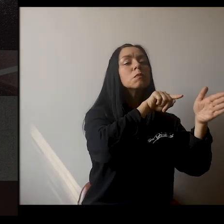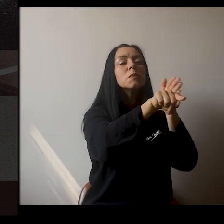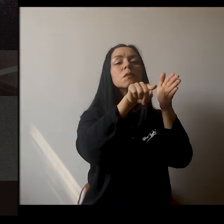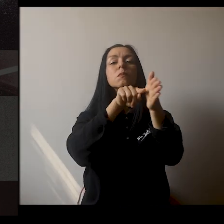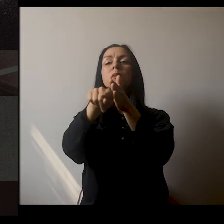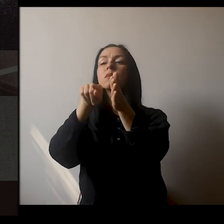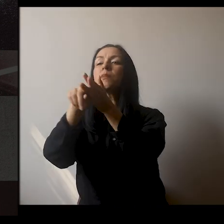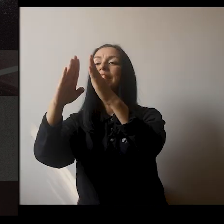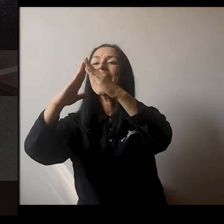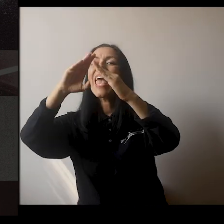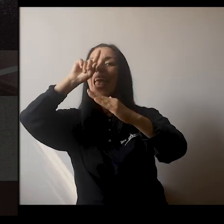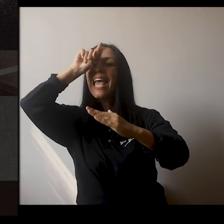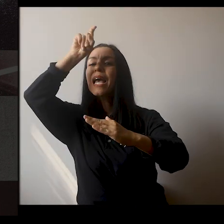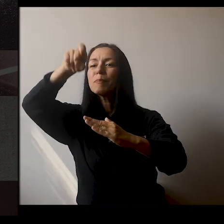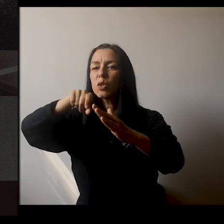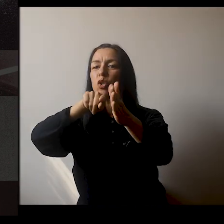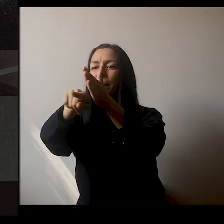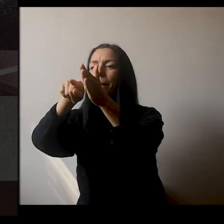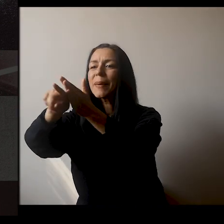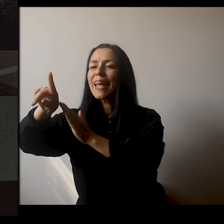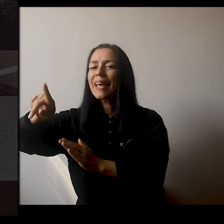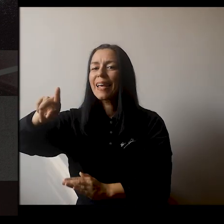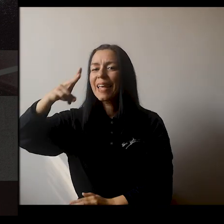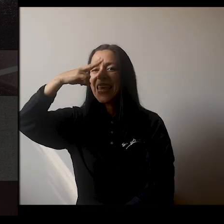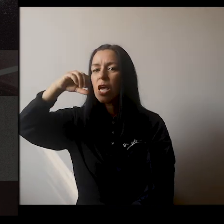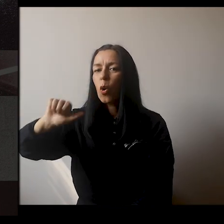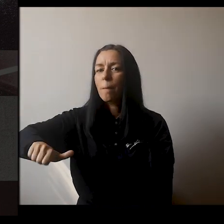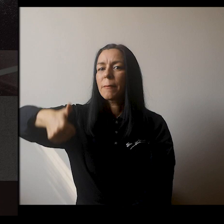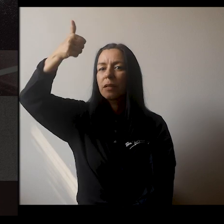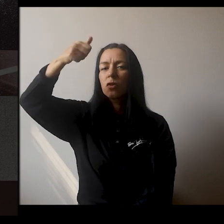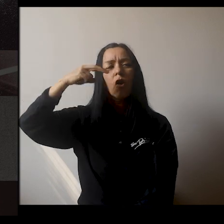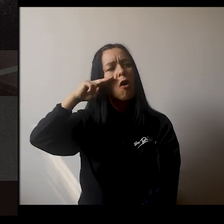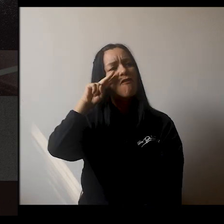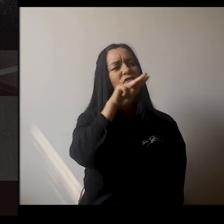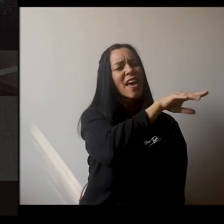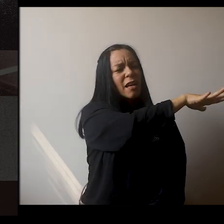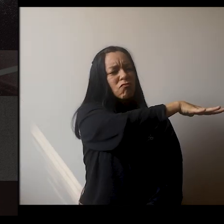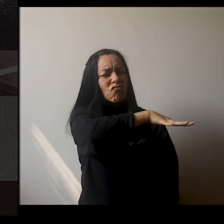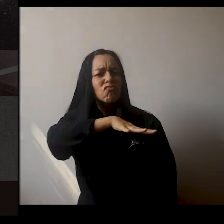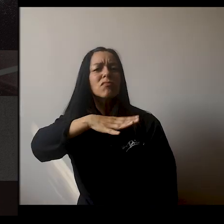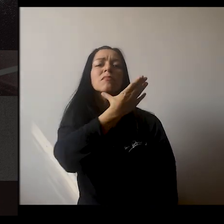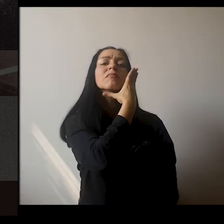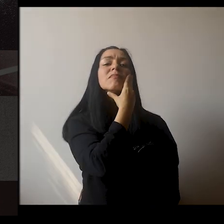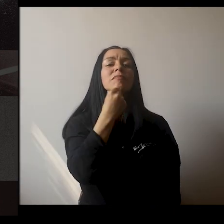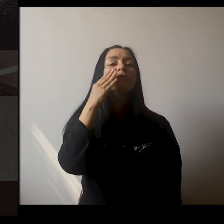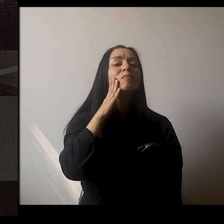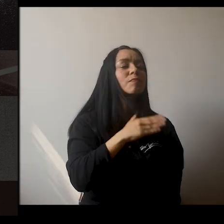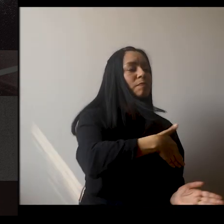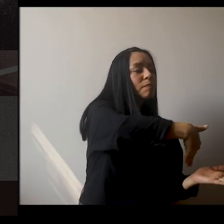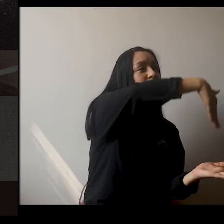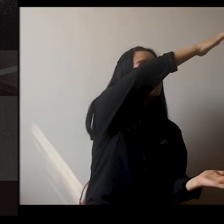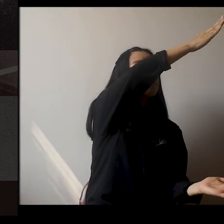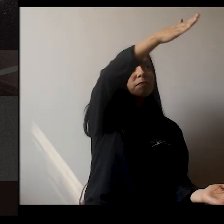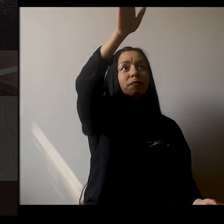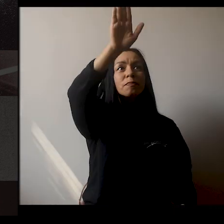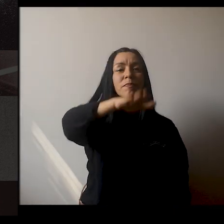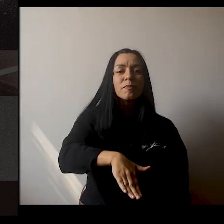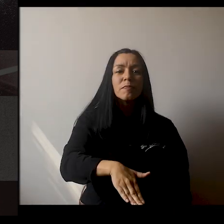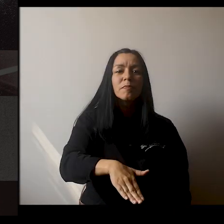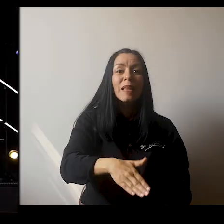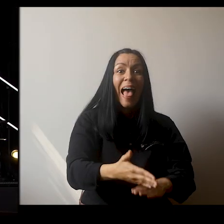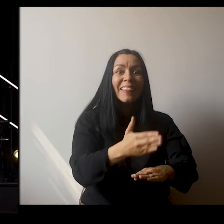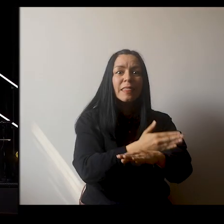los egipcios, verá la sangre en el dintel y en los postes de la puerta. La instrucción era